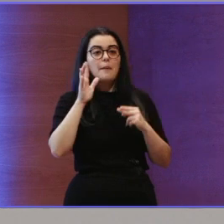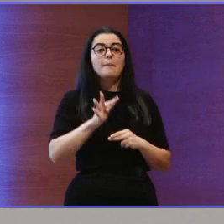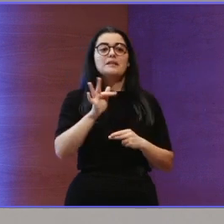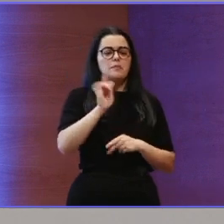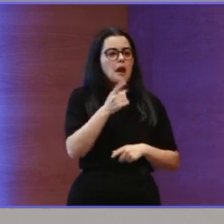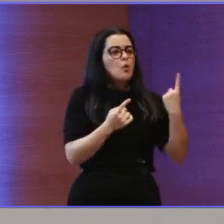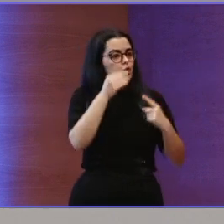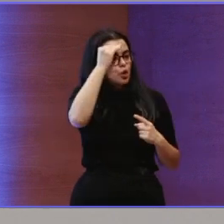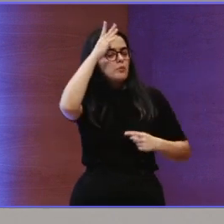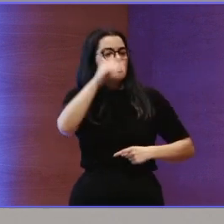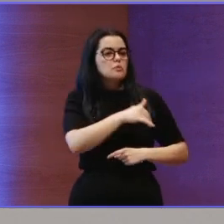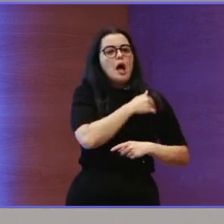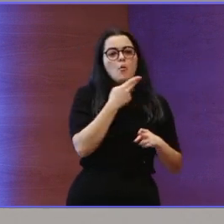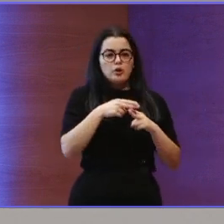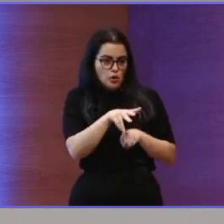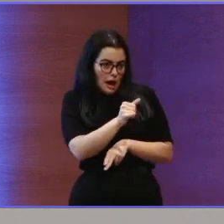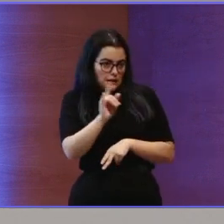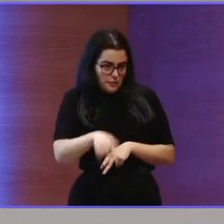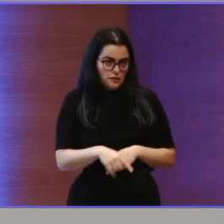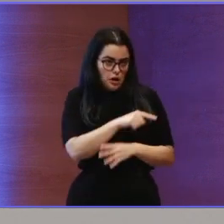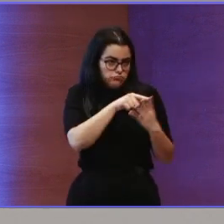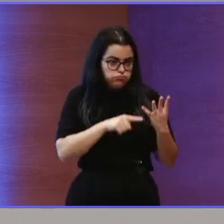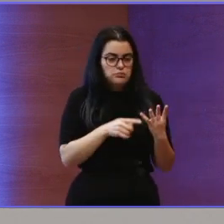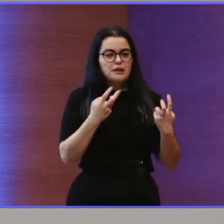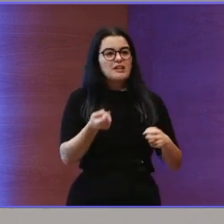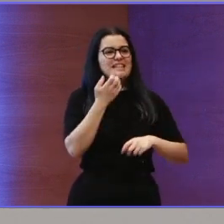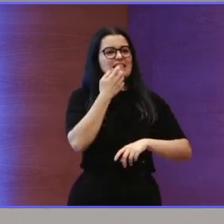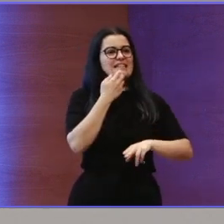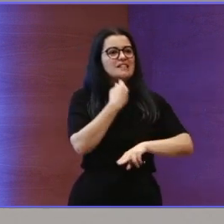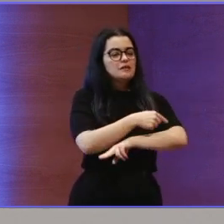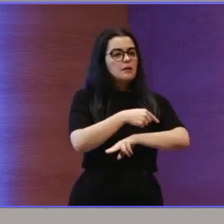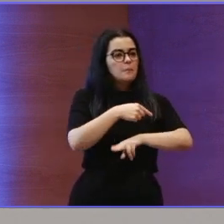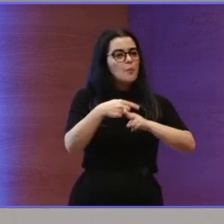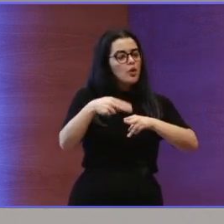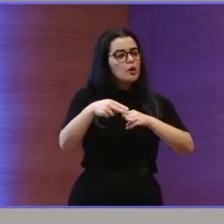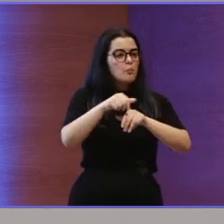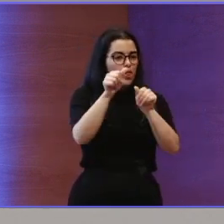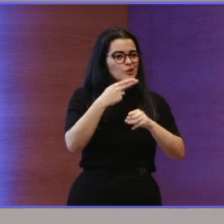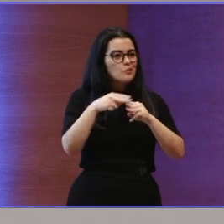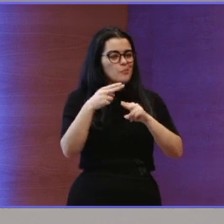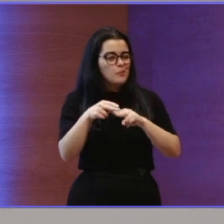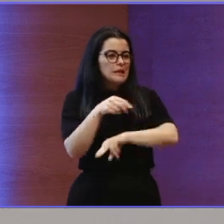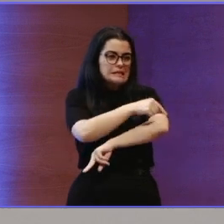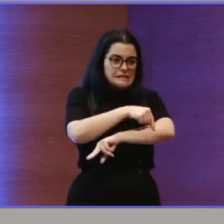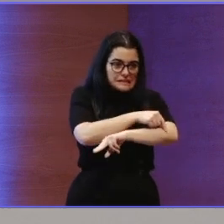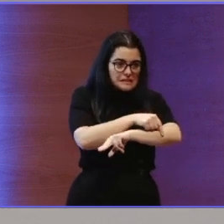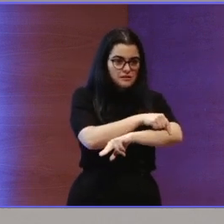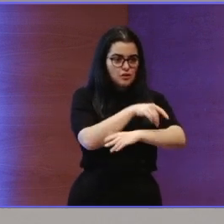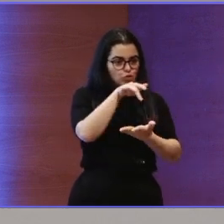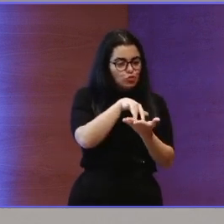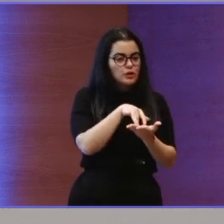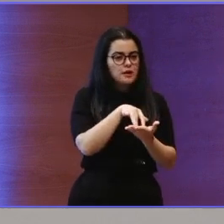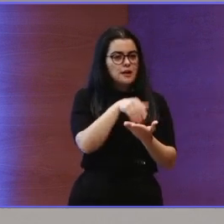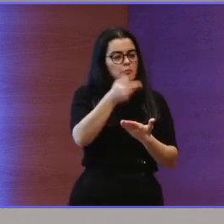académicos y saberes políticos no y yo creo que a la hora de diseñar los modelos de evaluación también hay que tener en cuenta lo que saben las personas que que